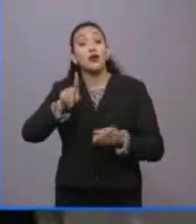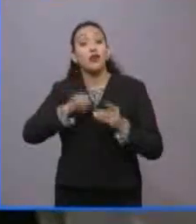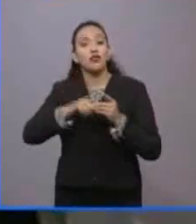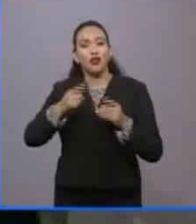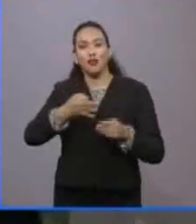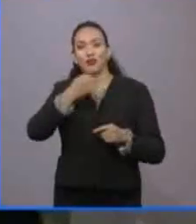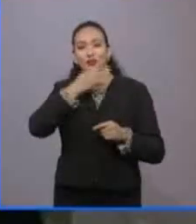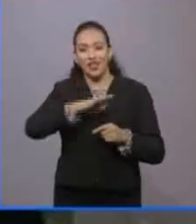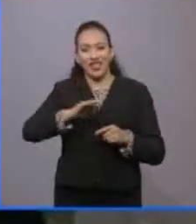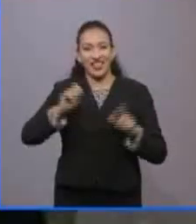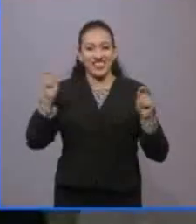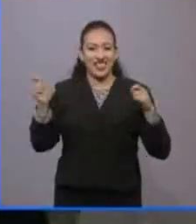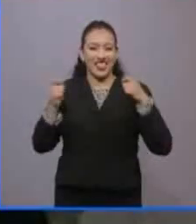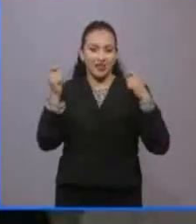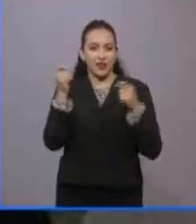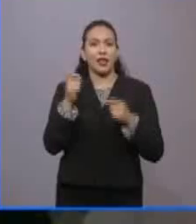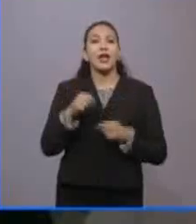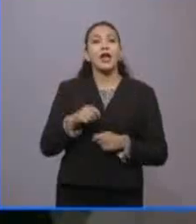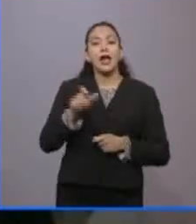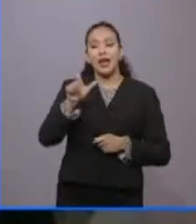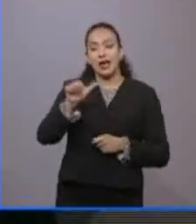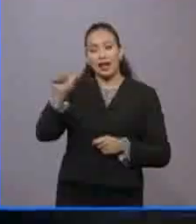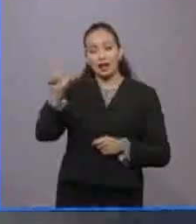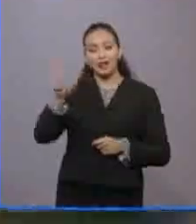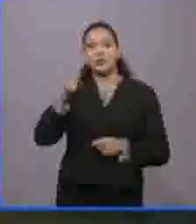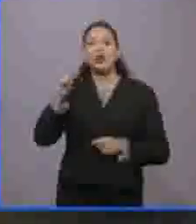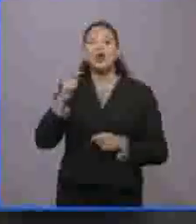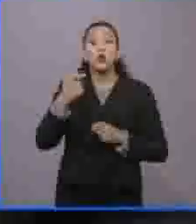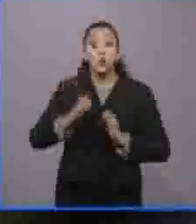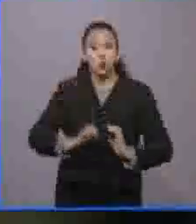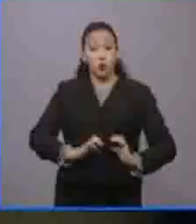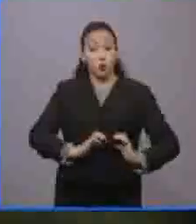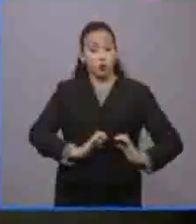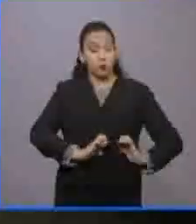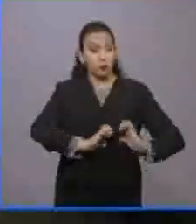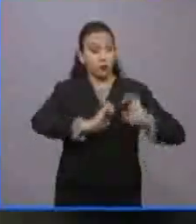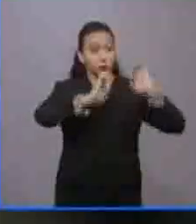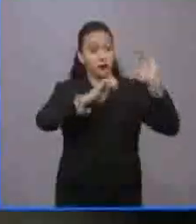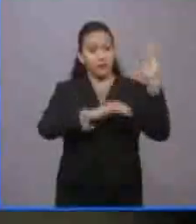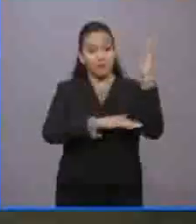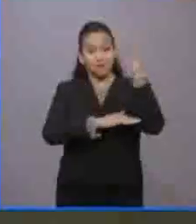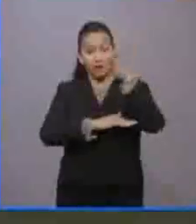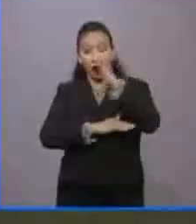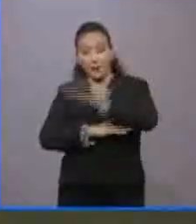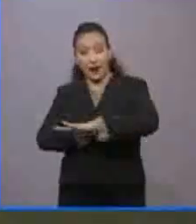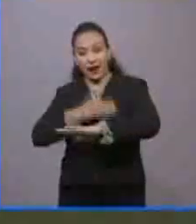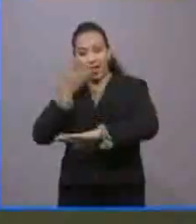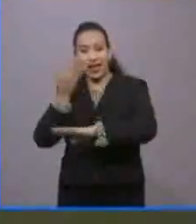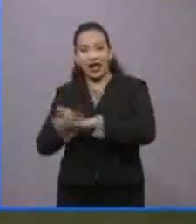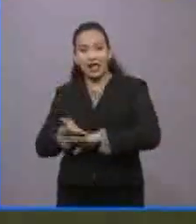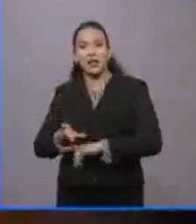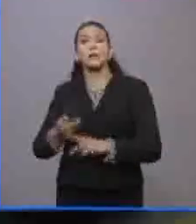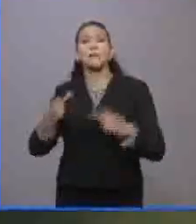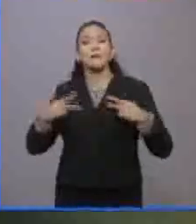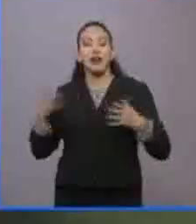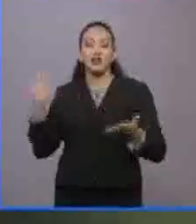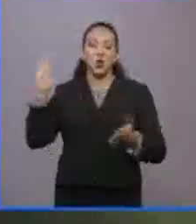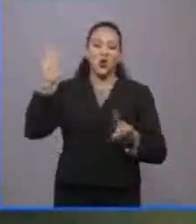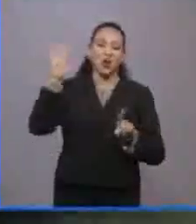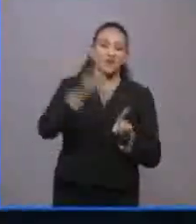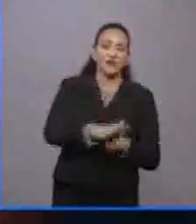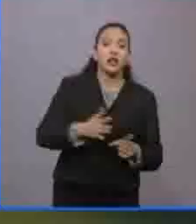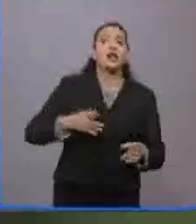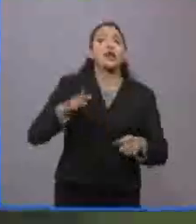Ac Ceremonia, cuando una estructura cayó sobre ellos, pues el medio para el que cubrían el evento negó la existencia de una